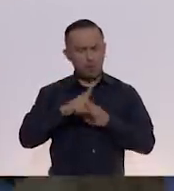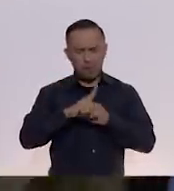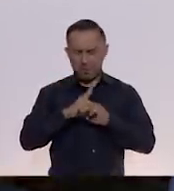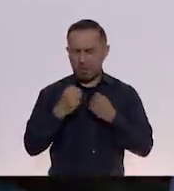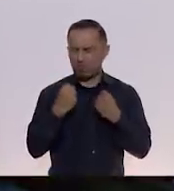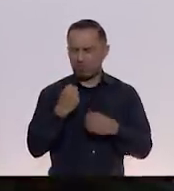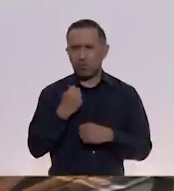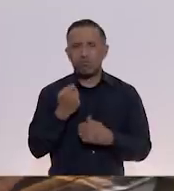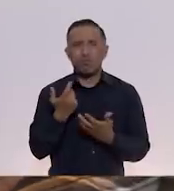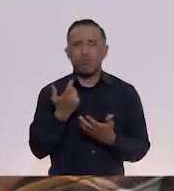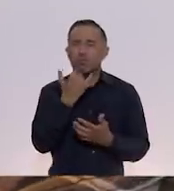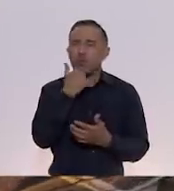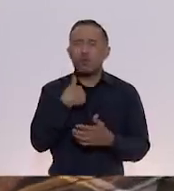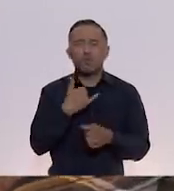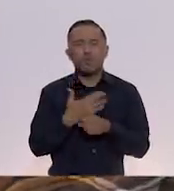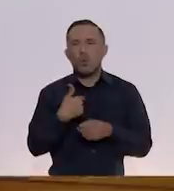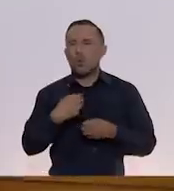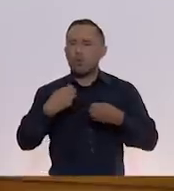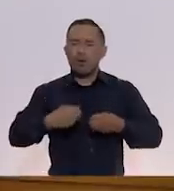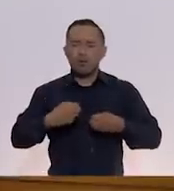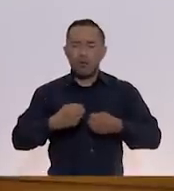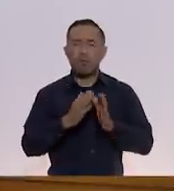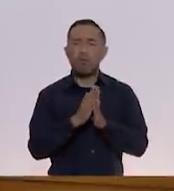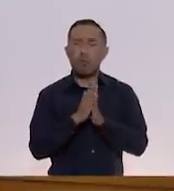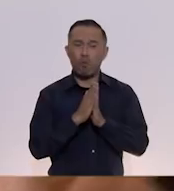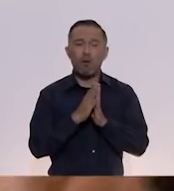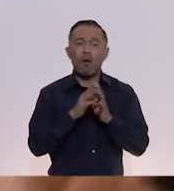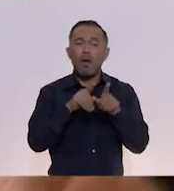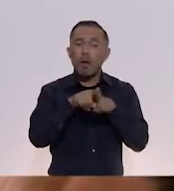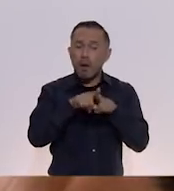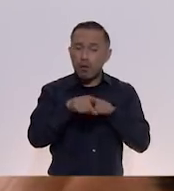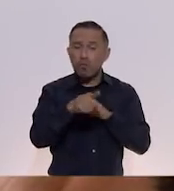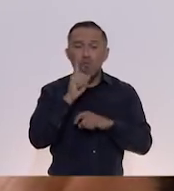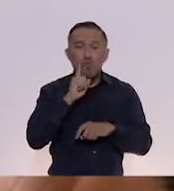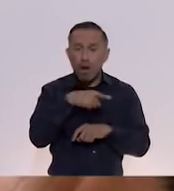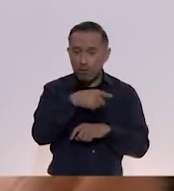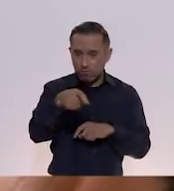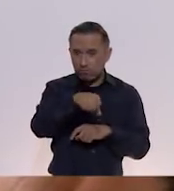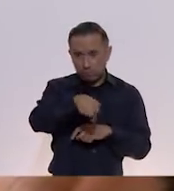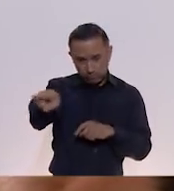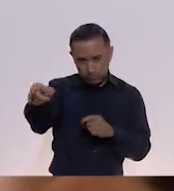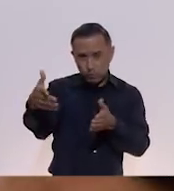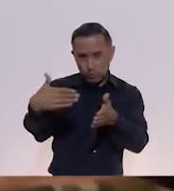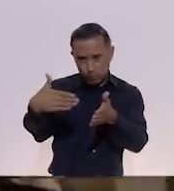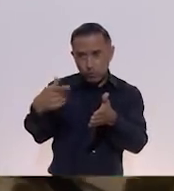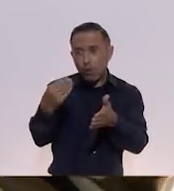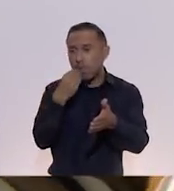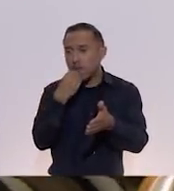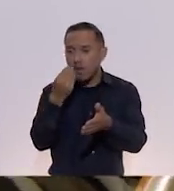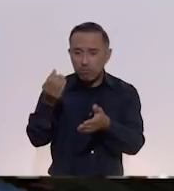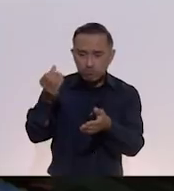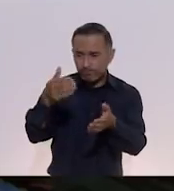mi amor. Así que necesito que te vayas con tus hermanas a la cocina y les ayudas con la comida, ¿sí?